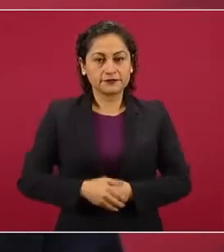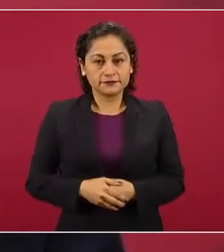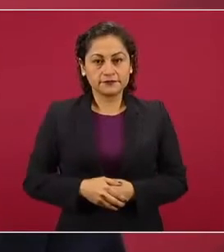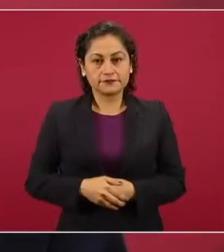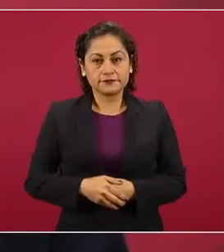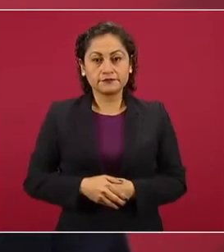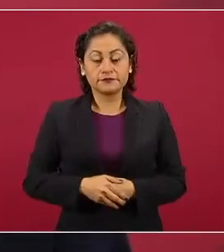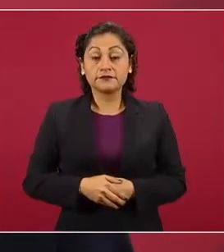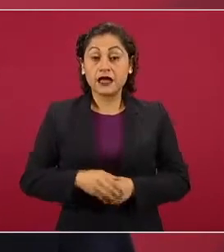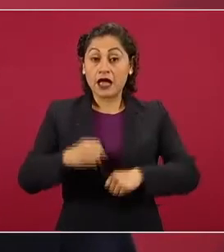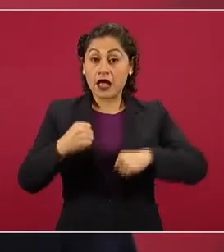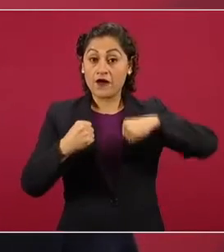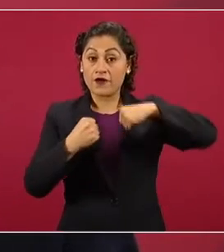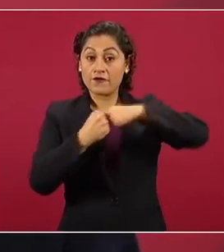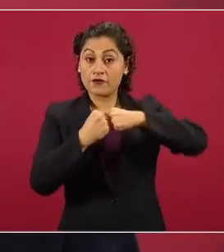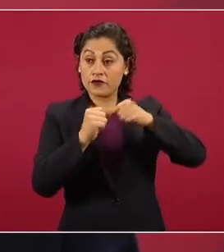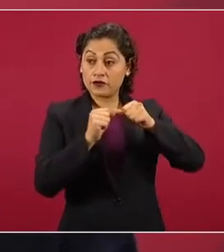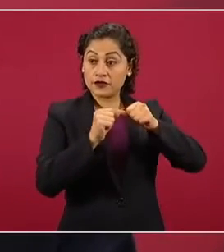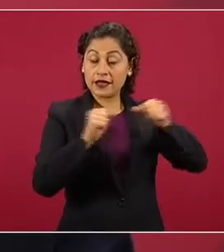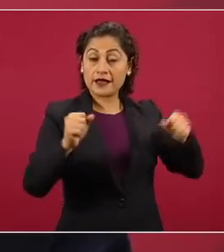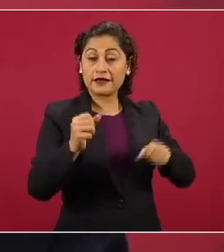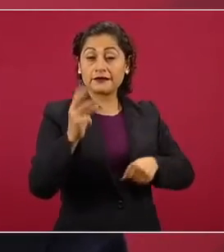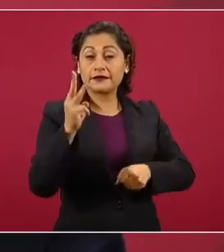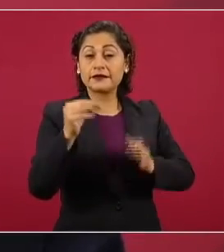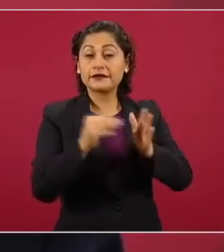3.180 kilómetros de frontera con Estados Unidos.